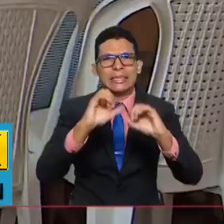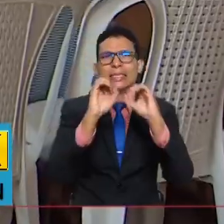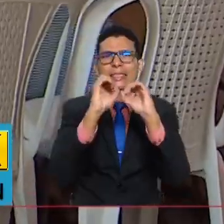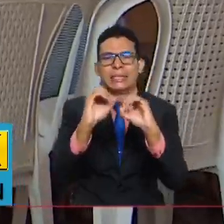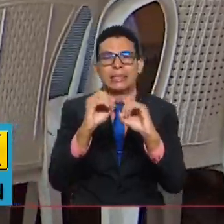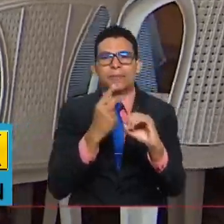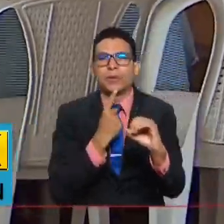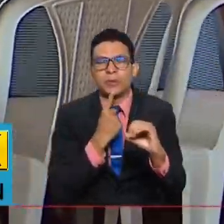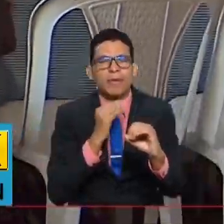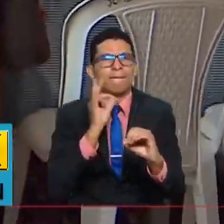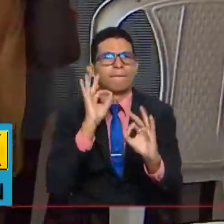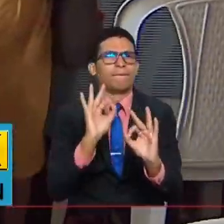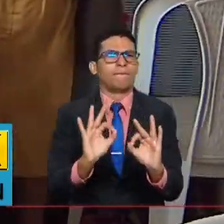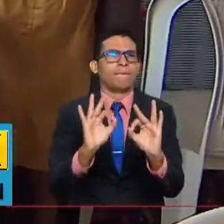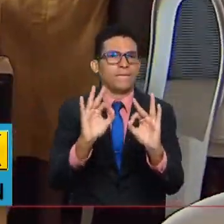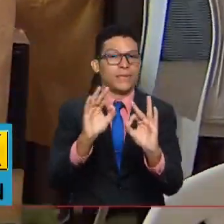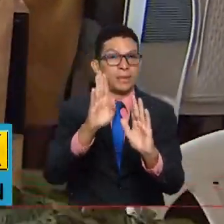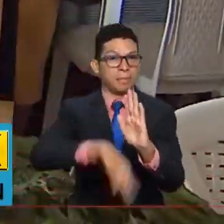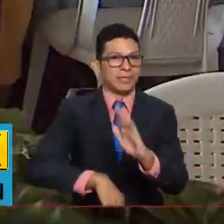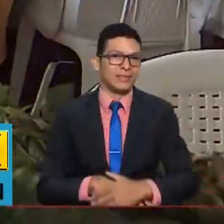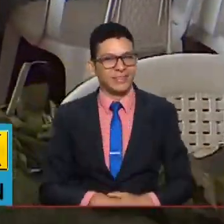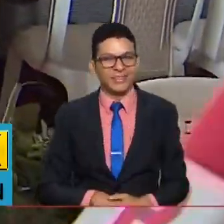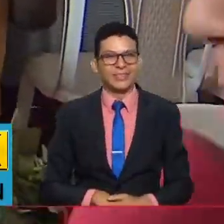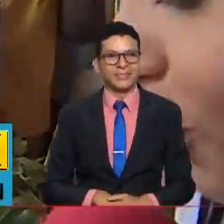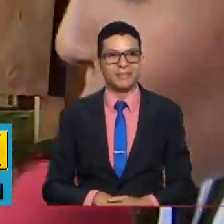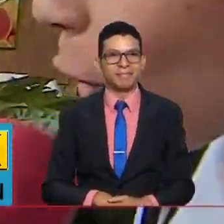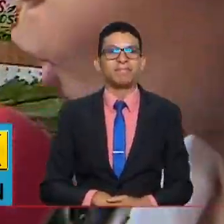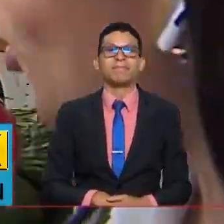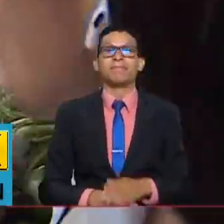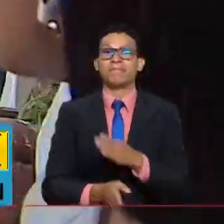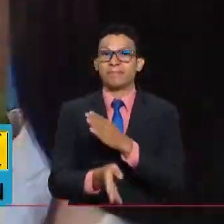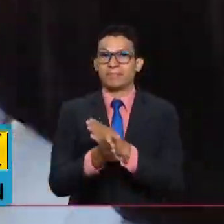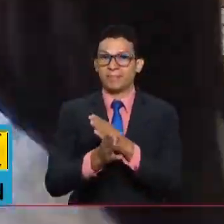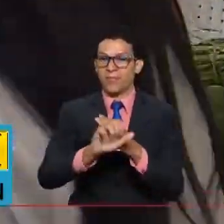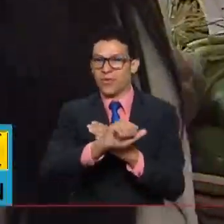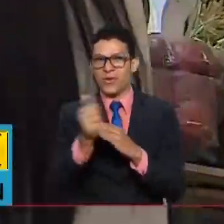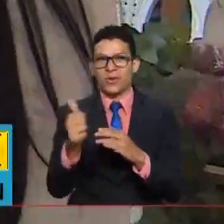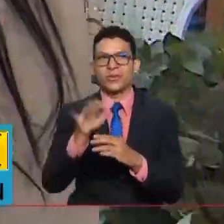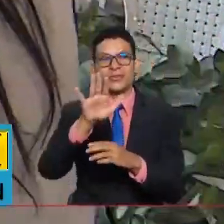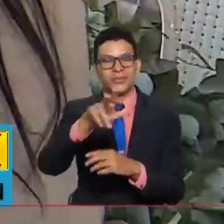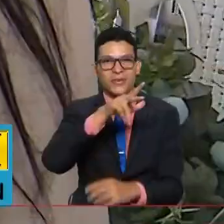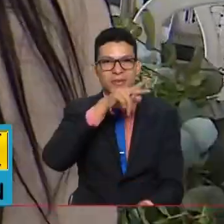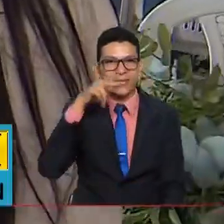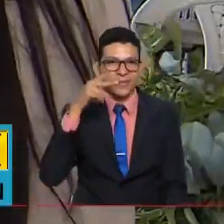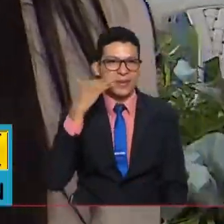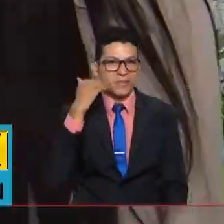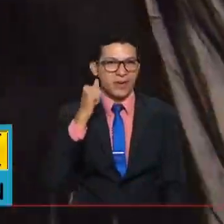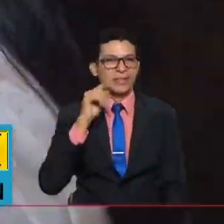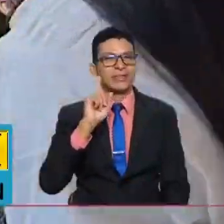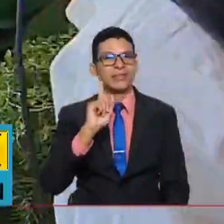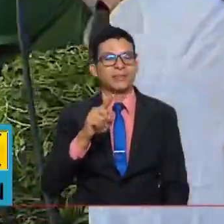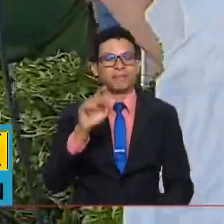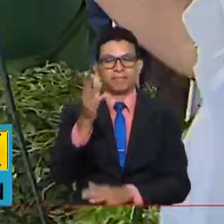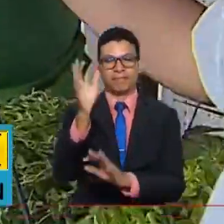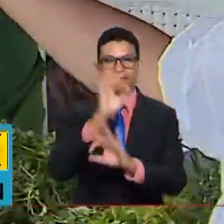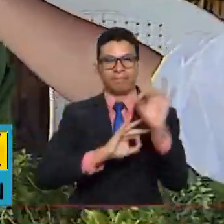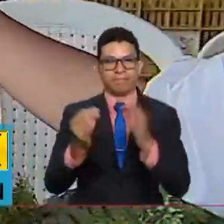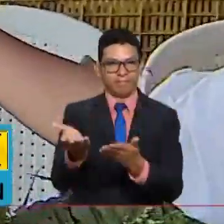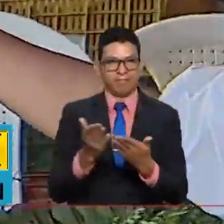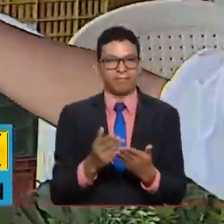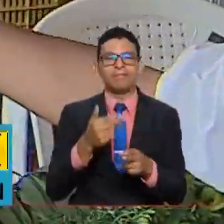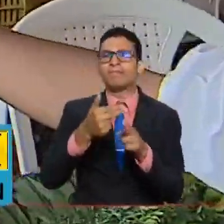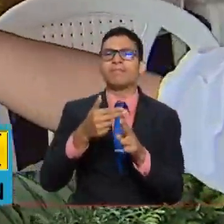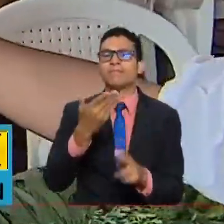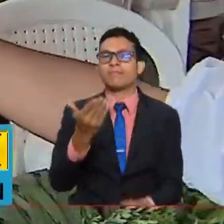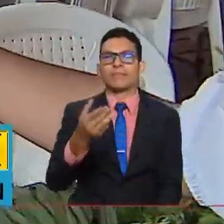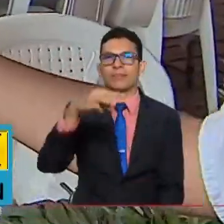buen precio. Muchas gracias. En este recorrido continuamos con otra productora. Bienvenida a Telepacífico Noticias. ¿Su nombre? Mi nombre